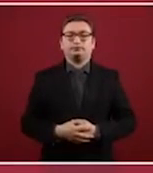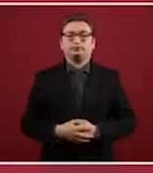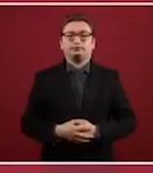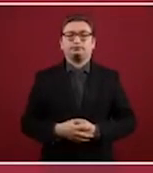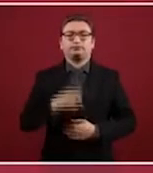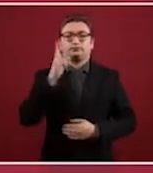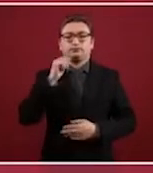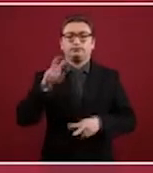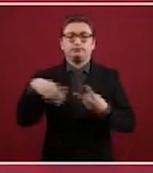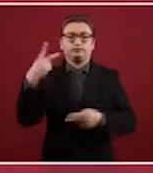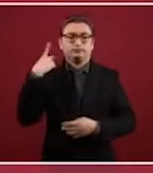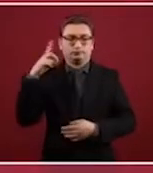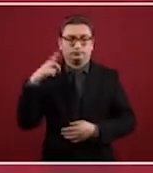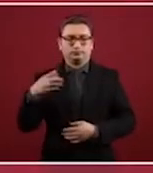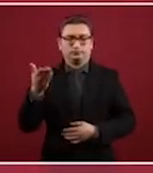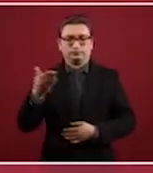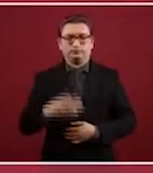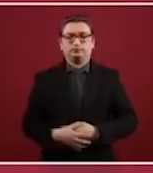Durango,